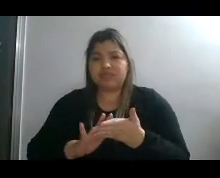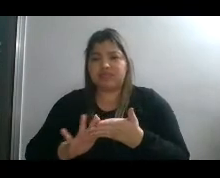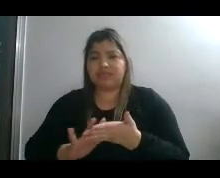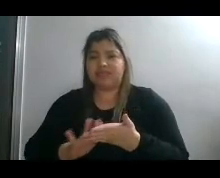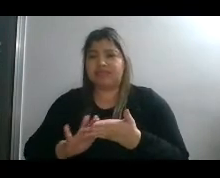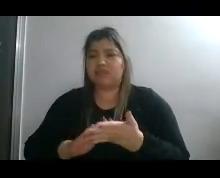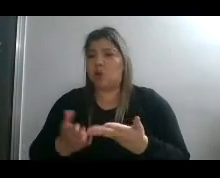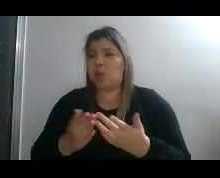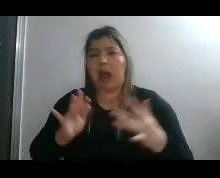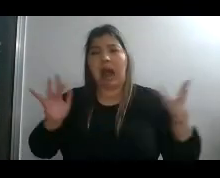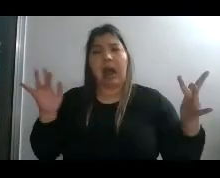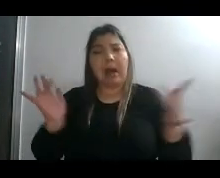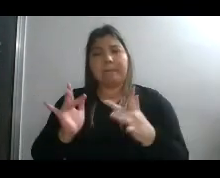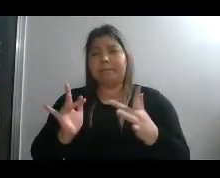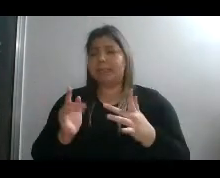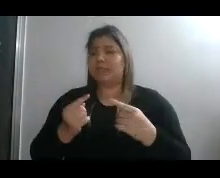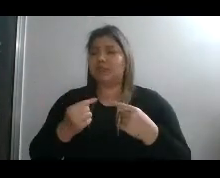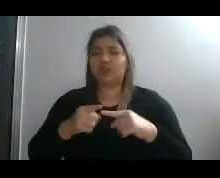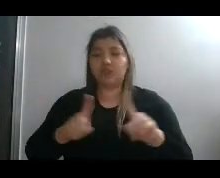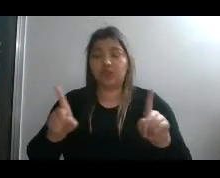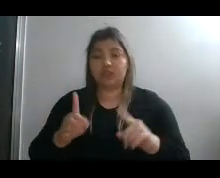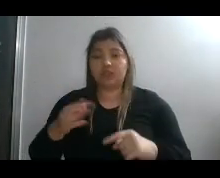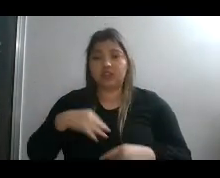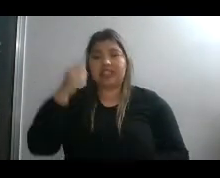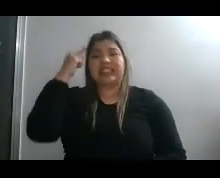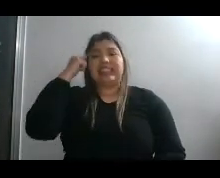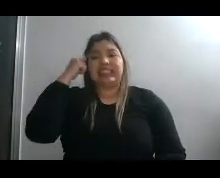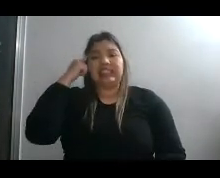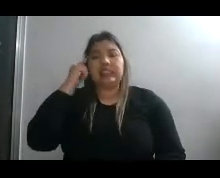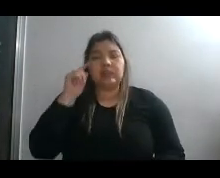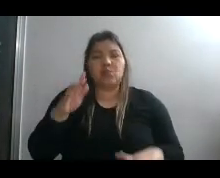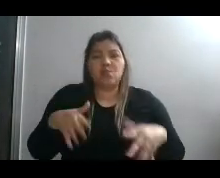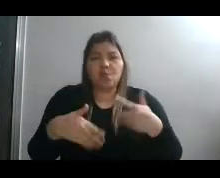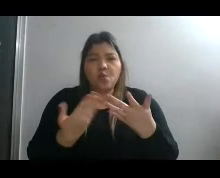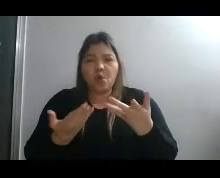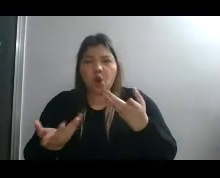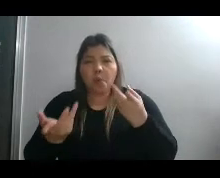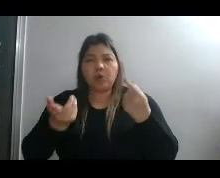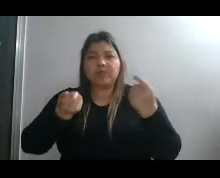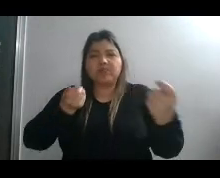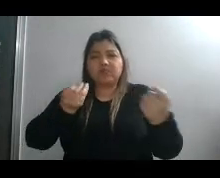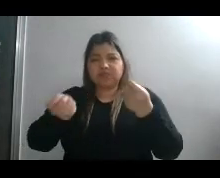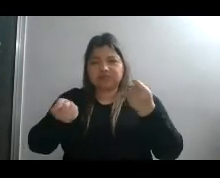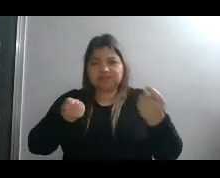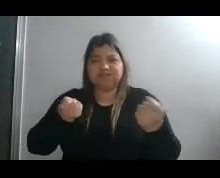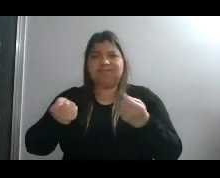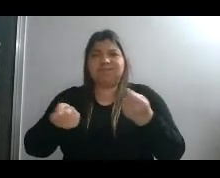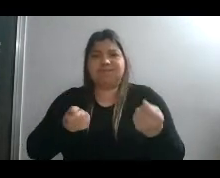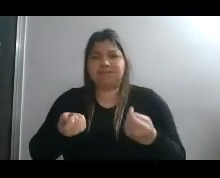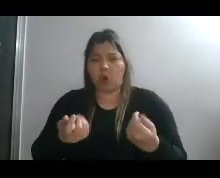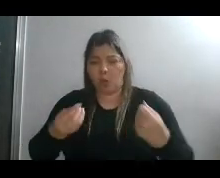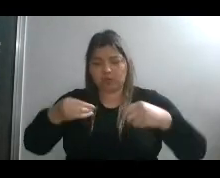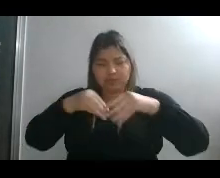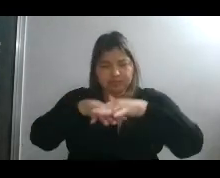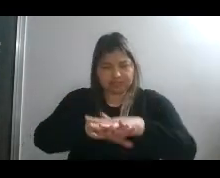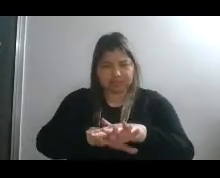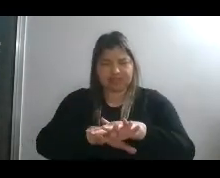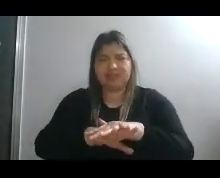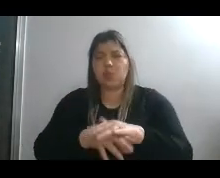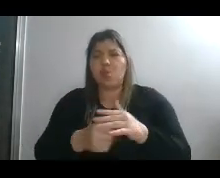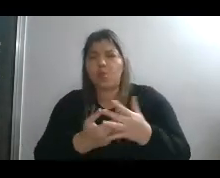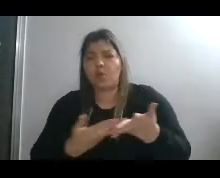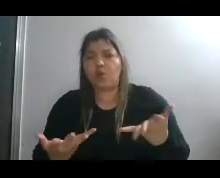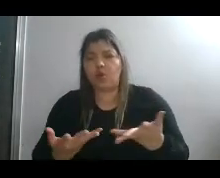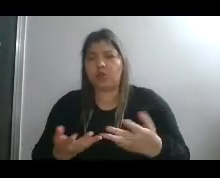de atención. O sea, ya tengo que considerar otras medidas o una combinación durante estas medidas que yo les voy a decir ahorita en los